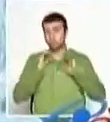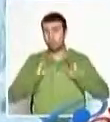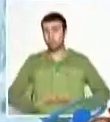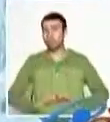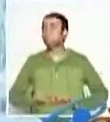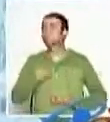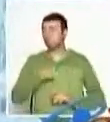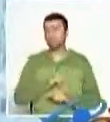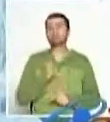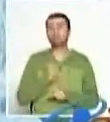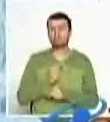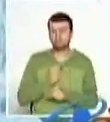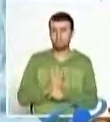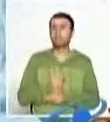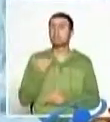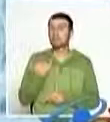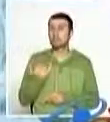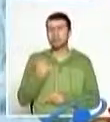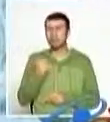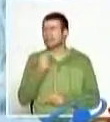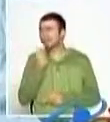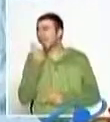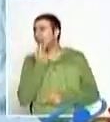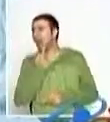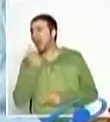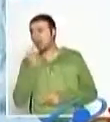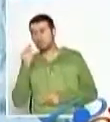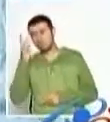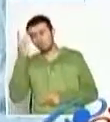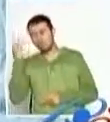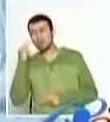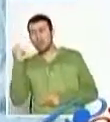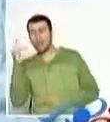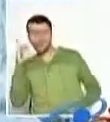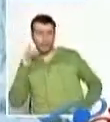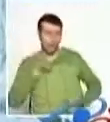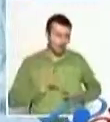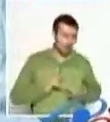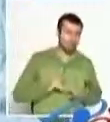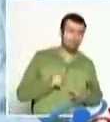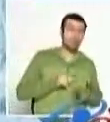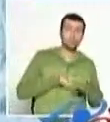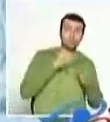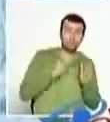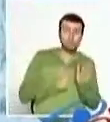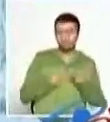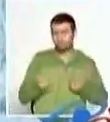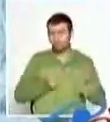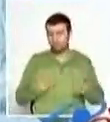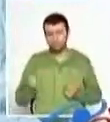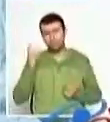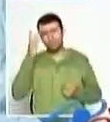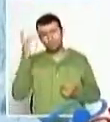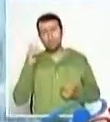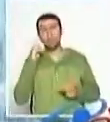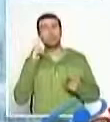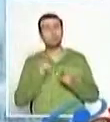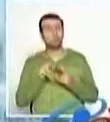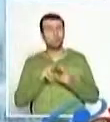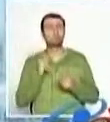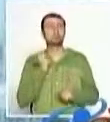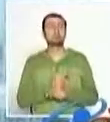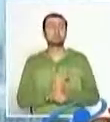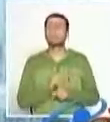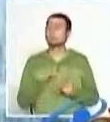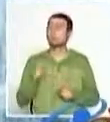neurofocal, es analizar esa boca y cómo esa boca repercute sobre todos los sistemas. Y hay algo